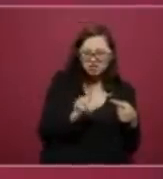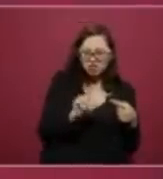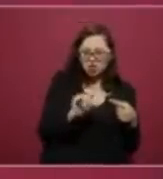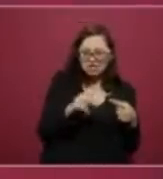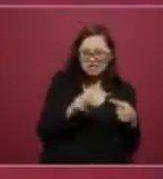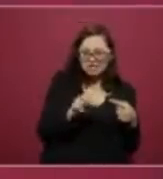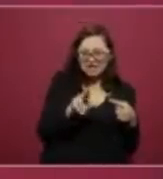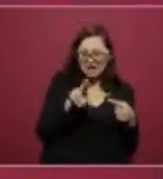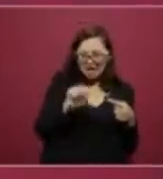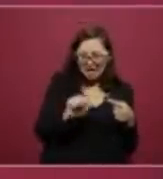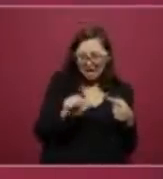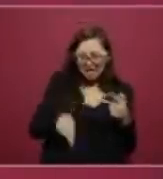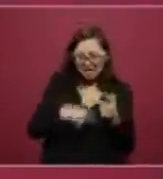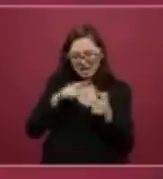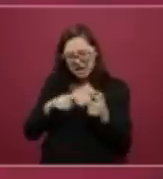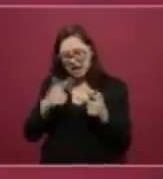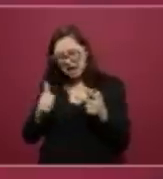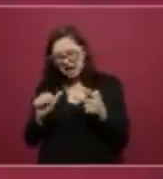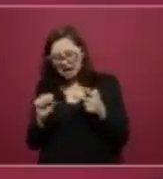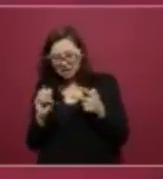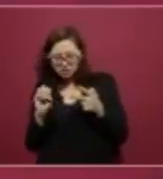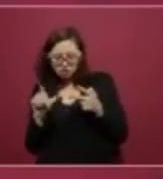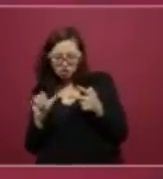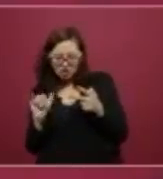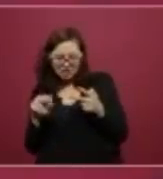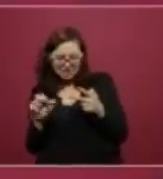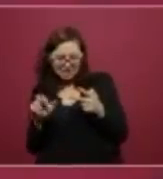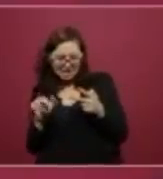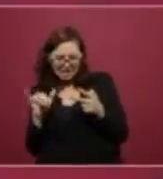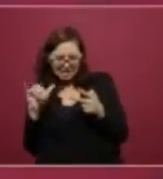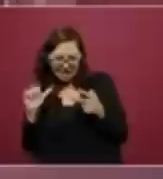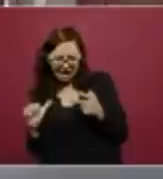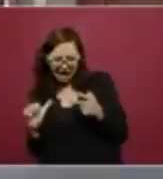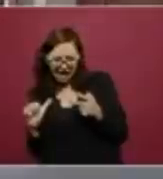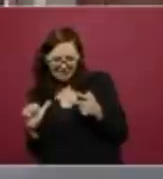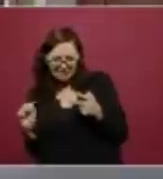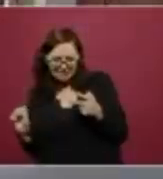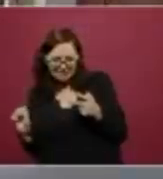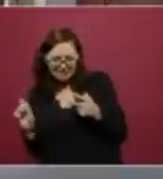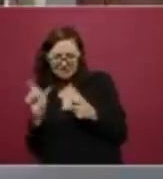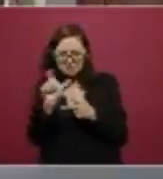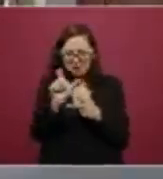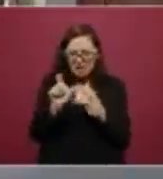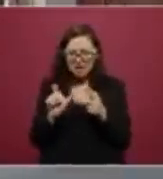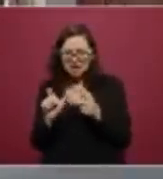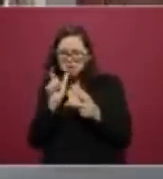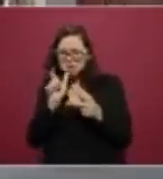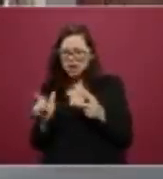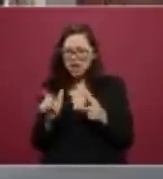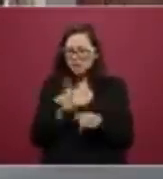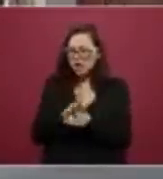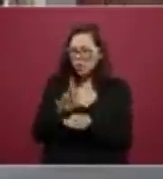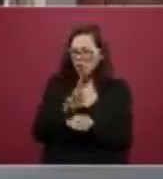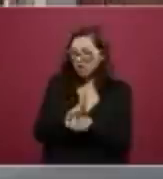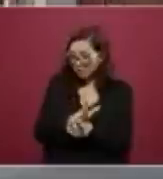gasolinerías. Las dos se pueden utilizar. Qué bien.